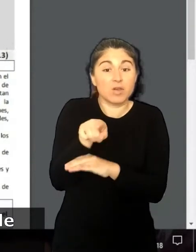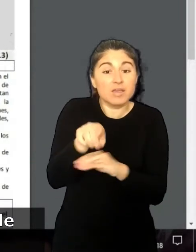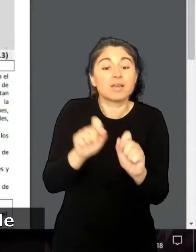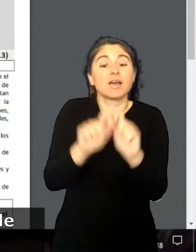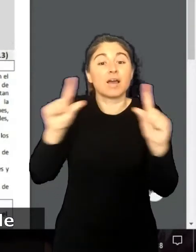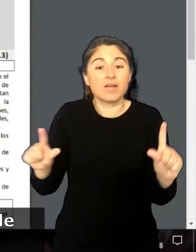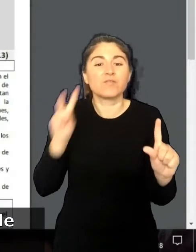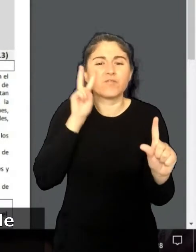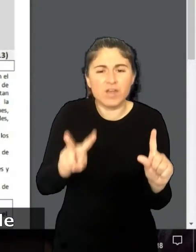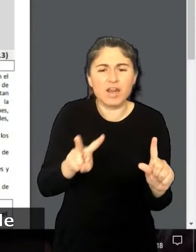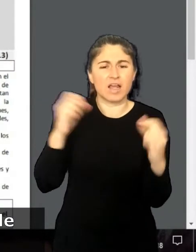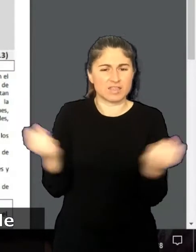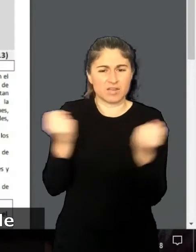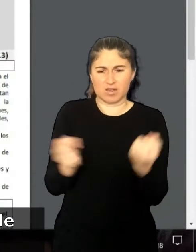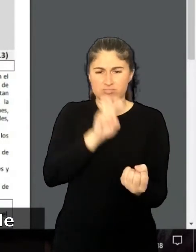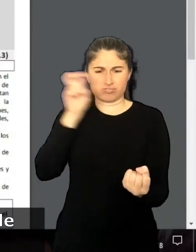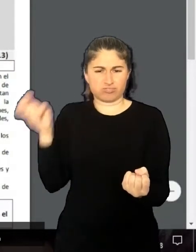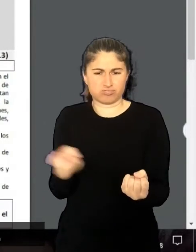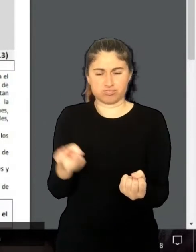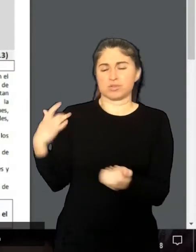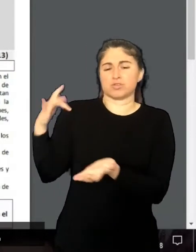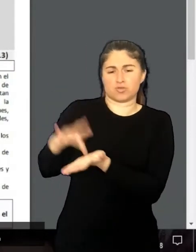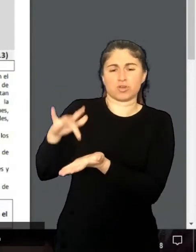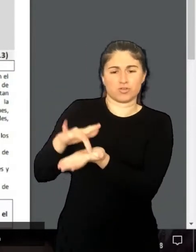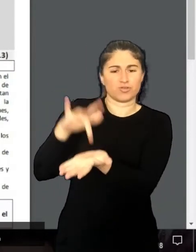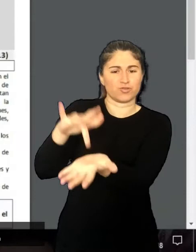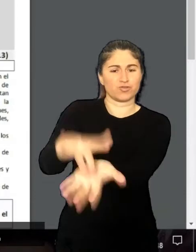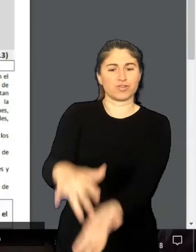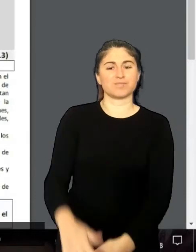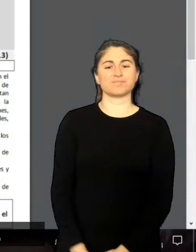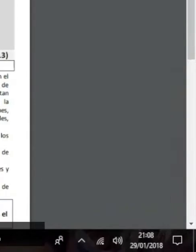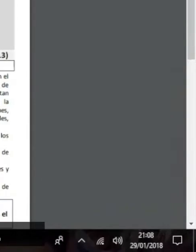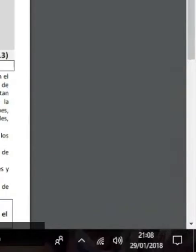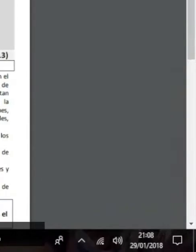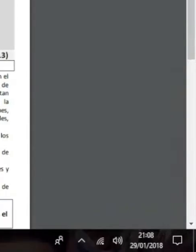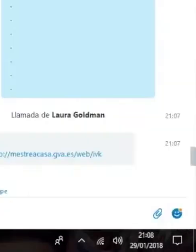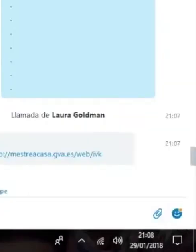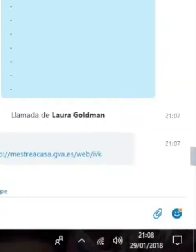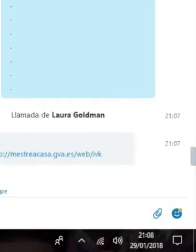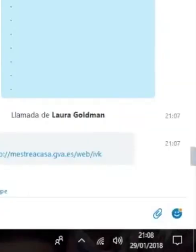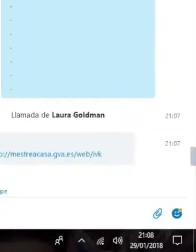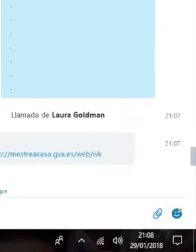a pasar una carpeta donde podrás ver las diferentes actividades que hemos ido haciendo a lo largo del año